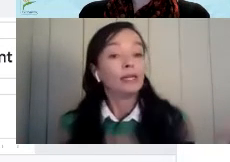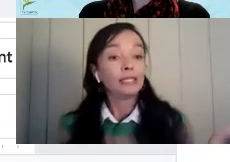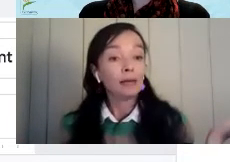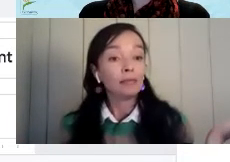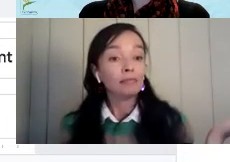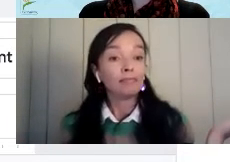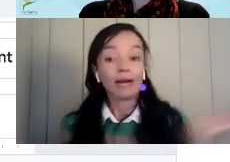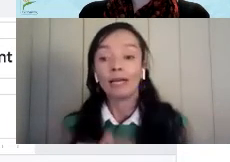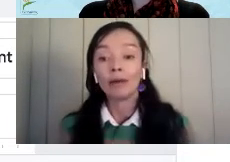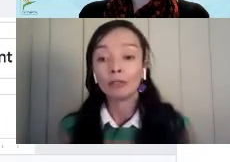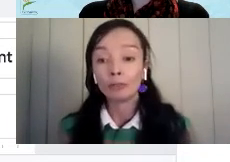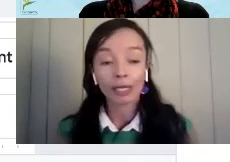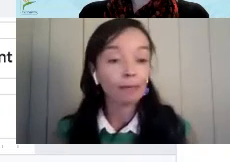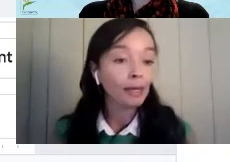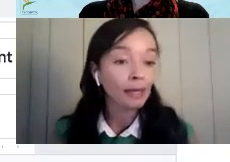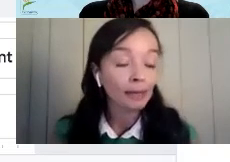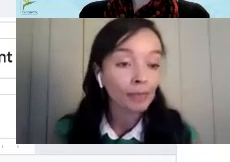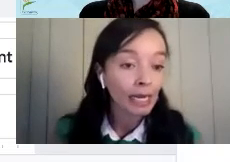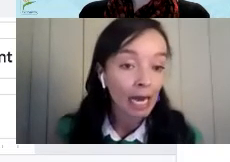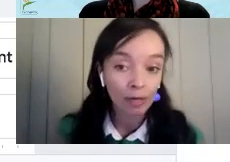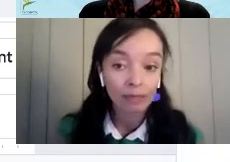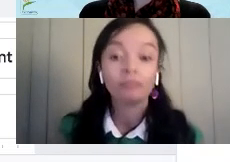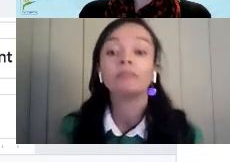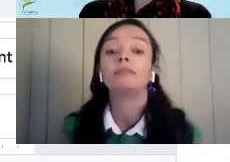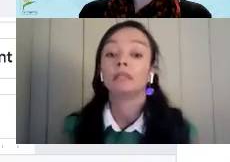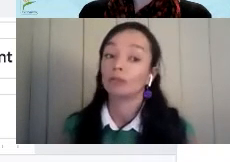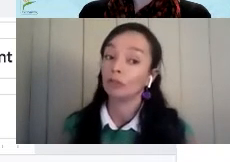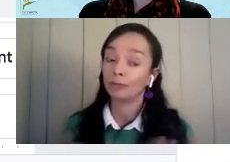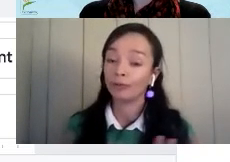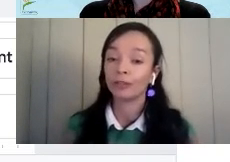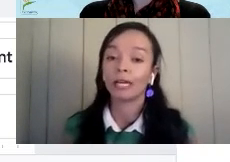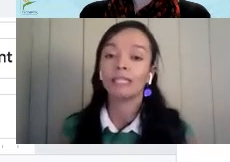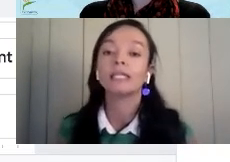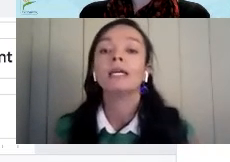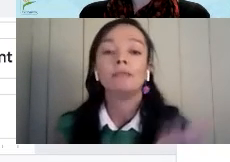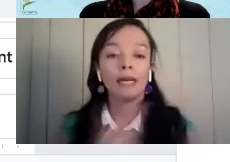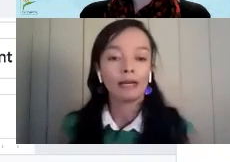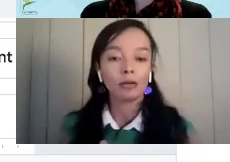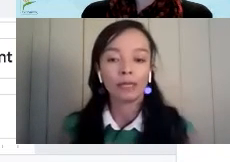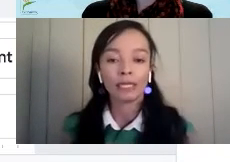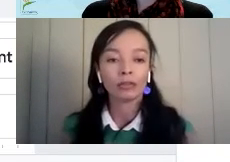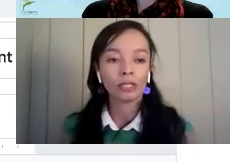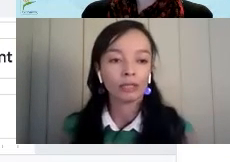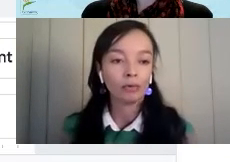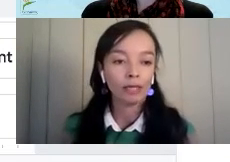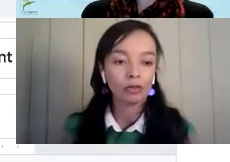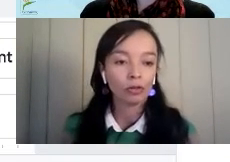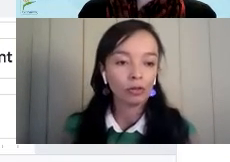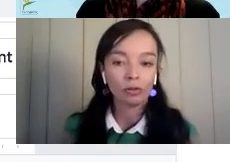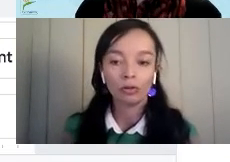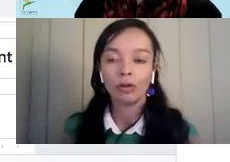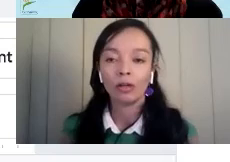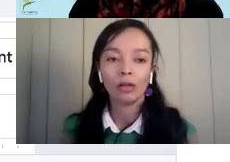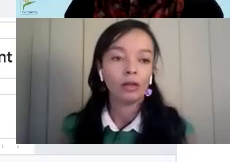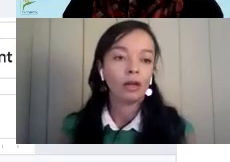Y ya, ahí vamos porque mi, Laura, que son los profesionales, van a acompañarnos en este momento.